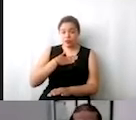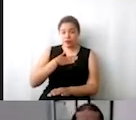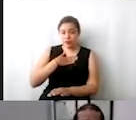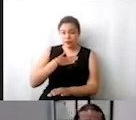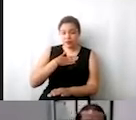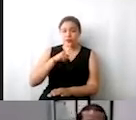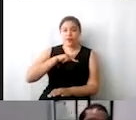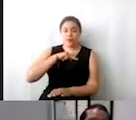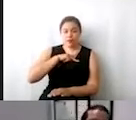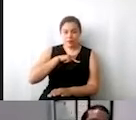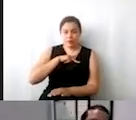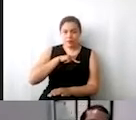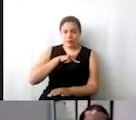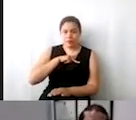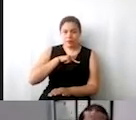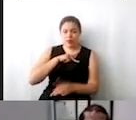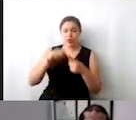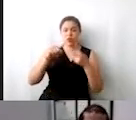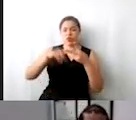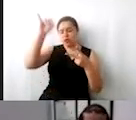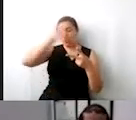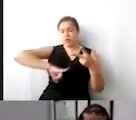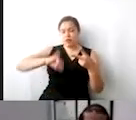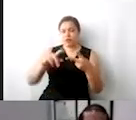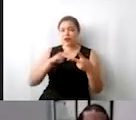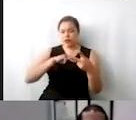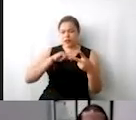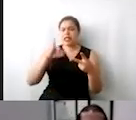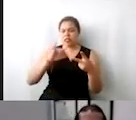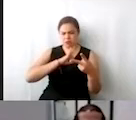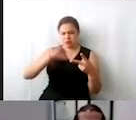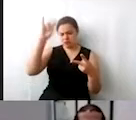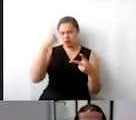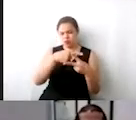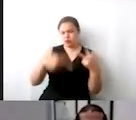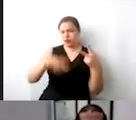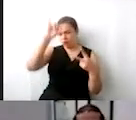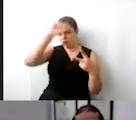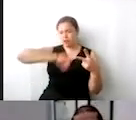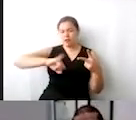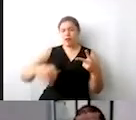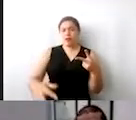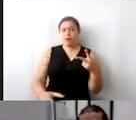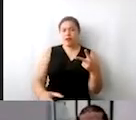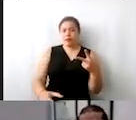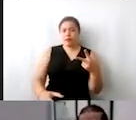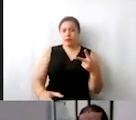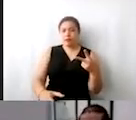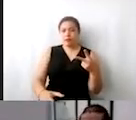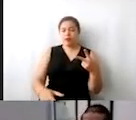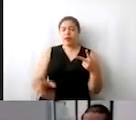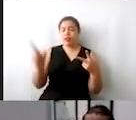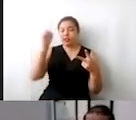puede darse que sean dos patrones. Eso sí puede darse que sean dos patrones. Pero esto complica cuando